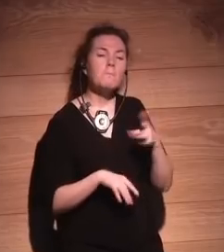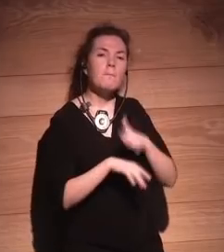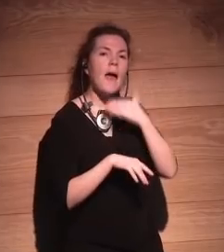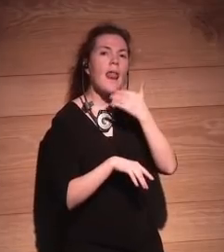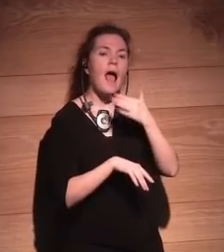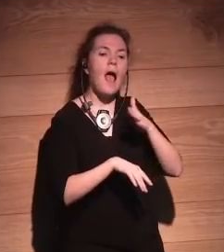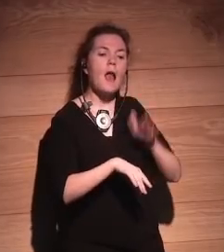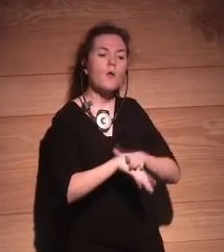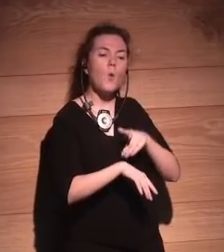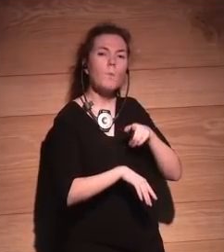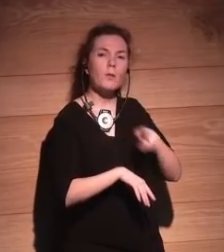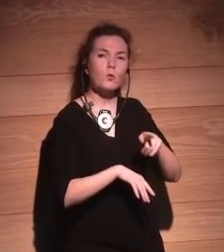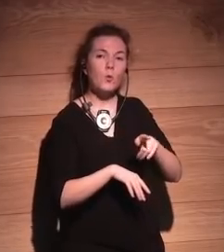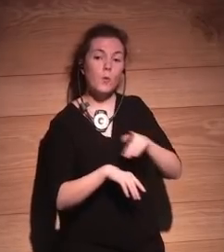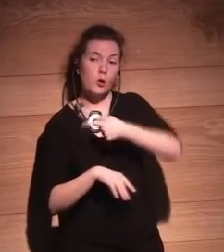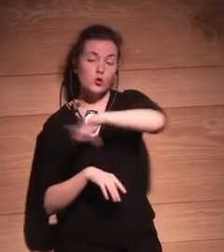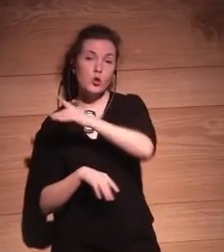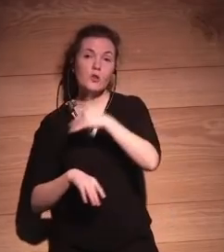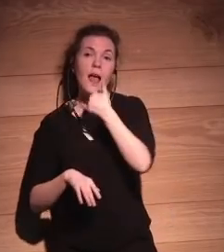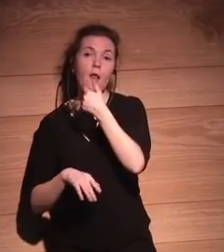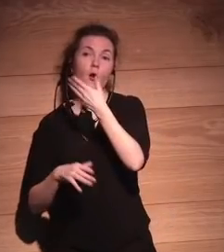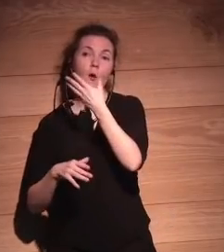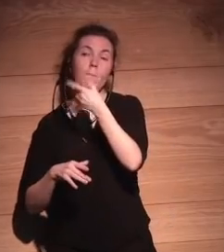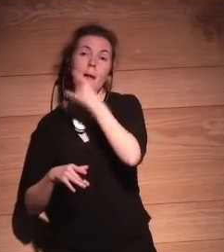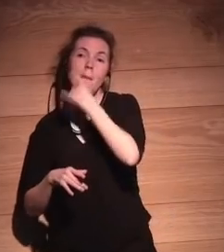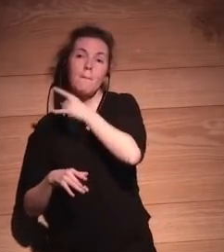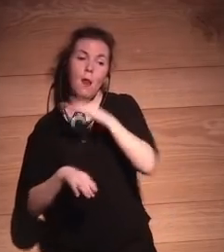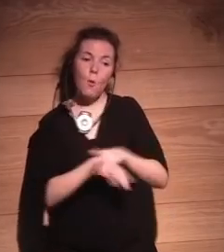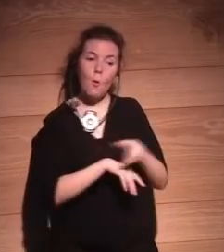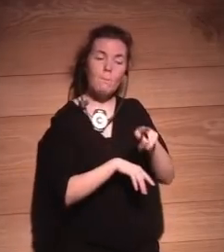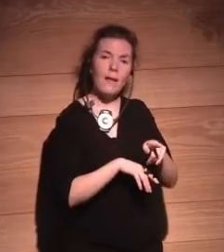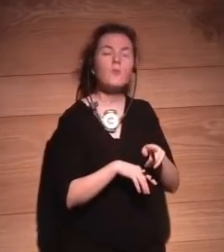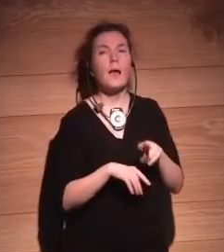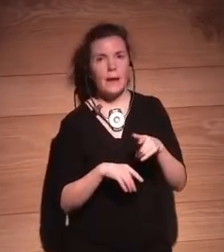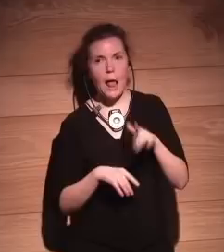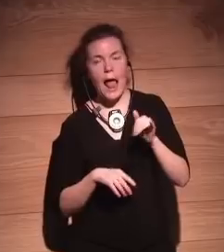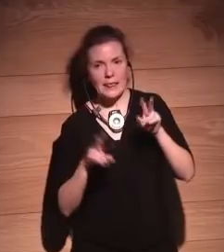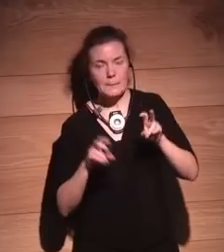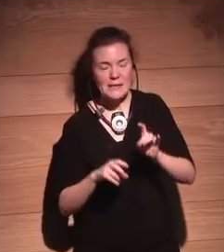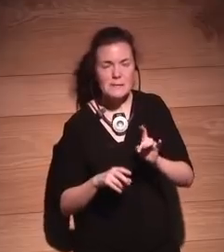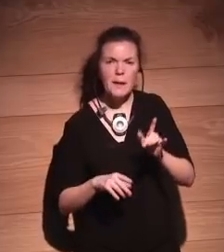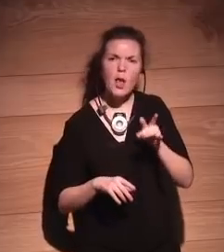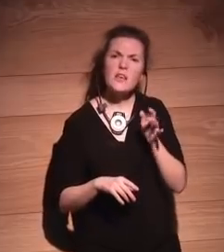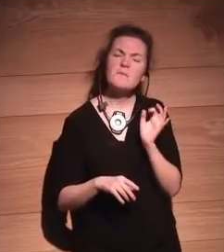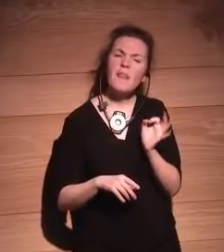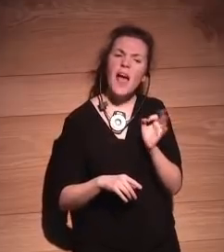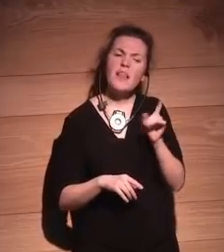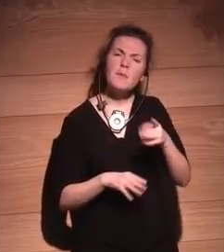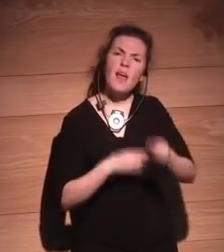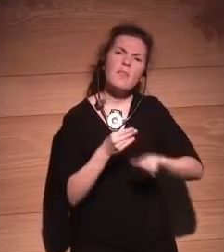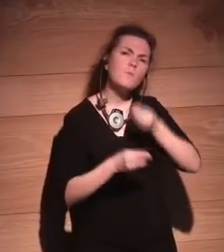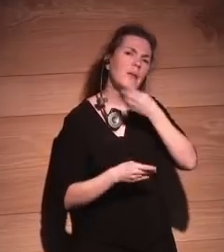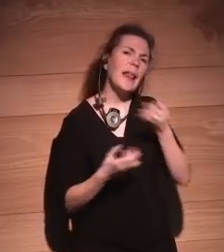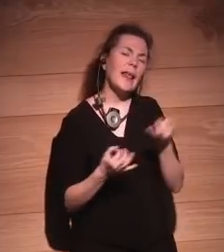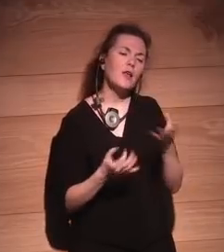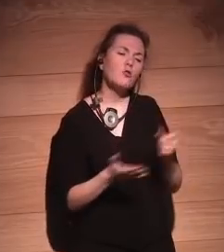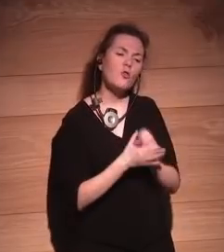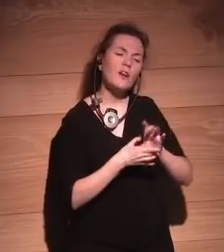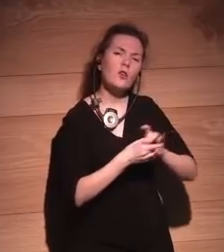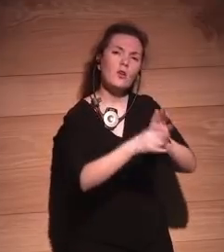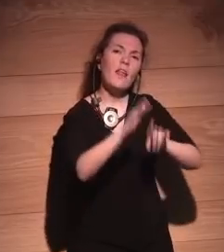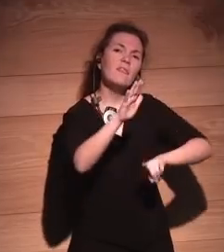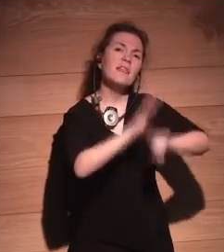culparles de una buena parte de nuestros males. Y ese tema está ahí, es cierto. Pero también es cierto que hacen muy bien todo lo que tiene que ver con